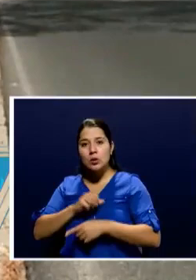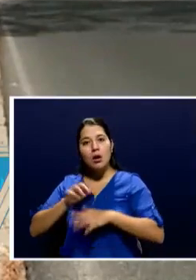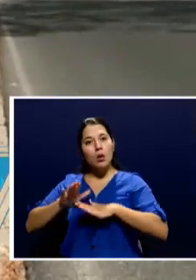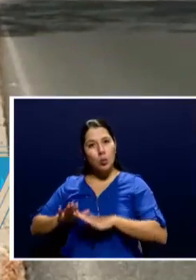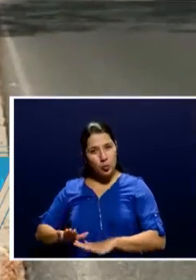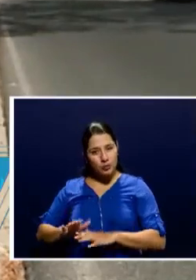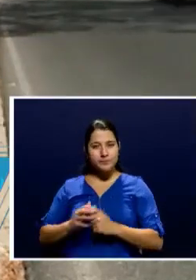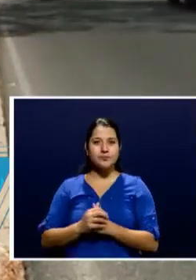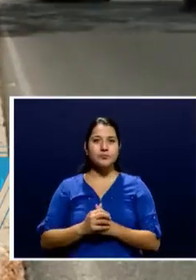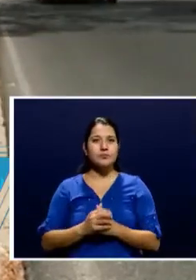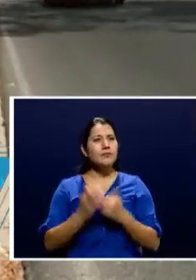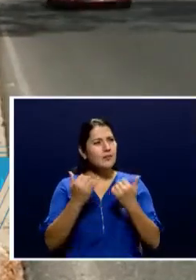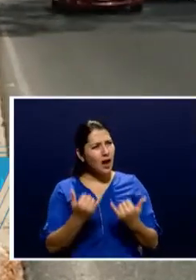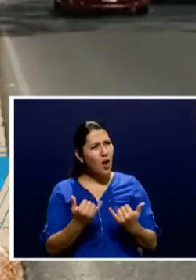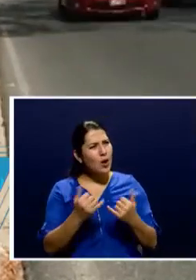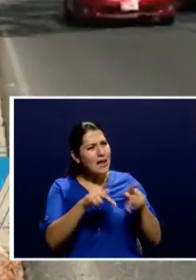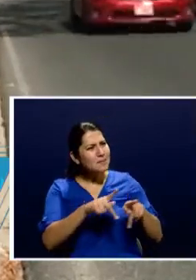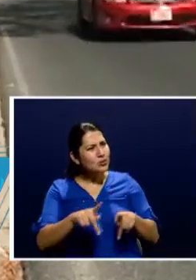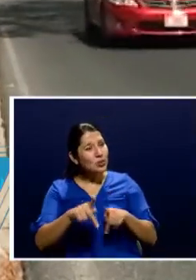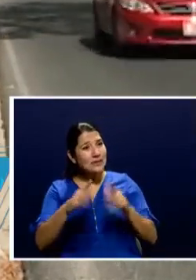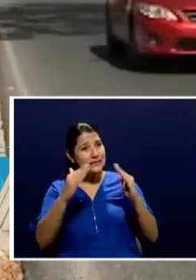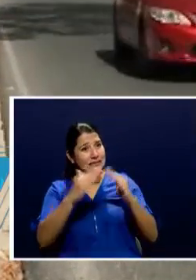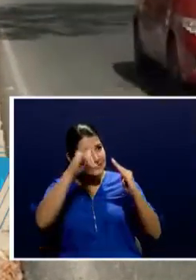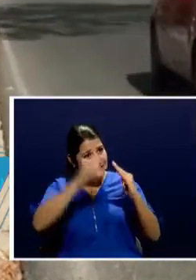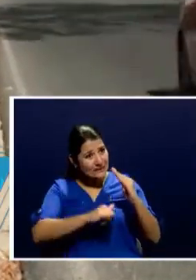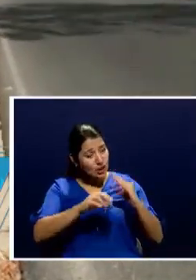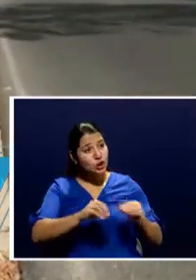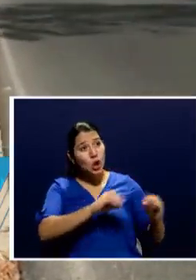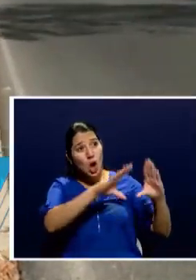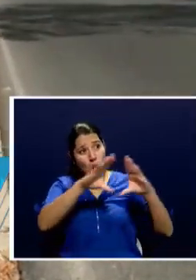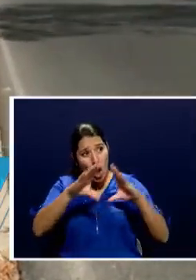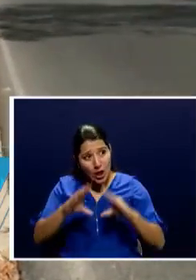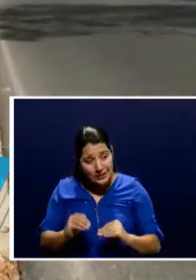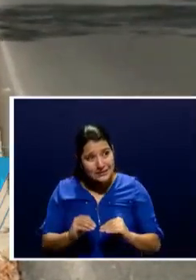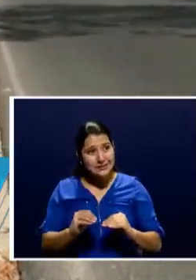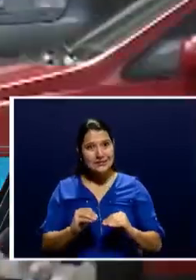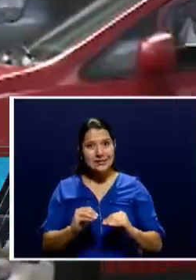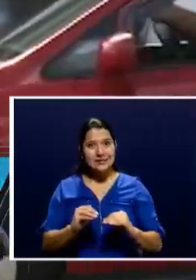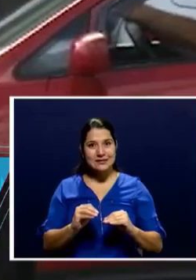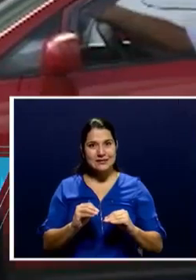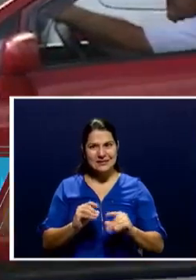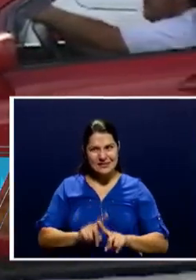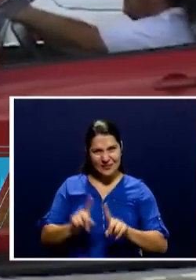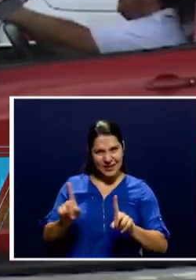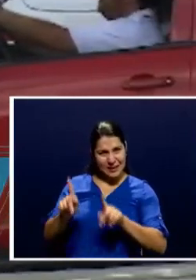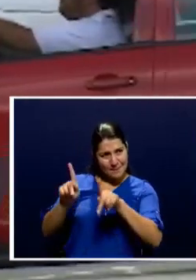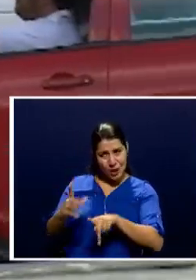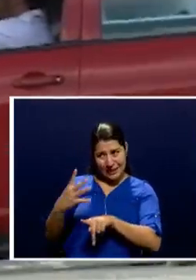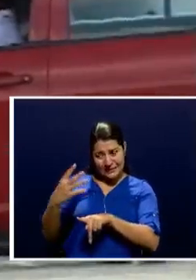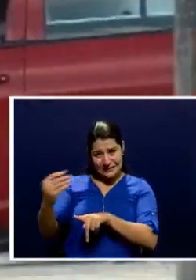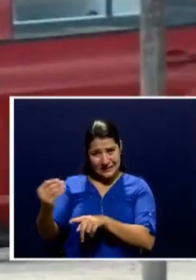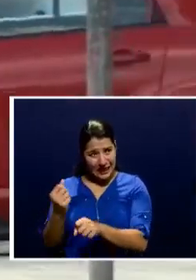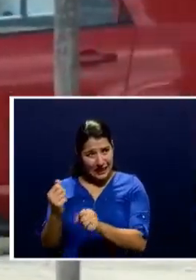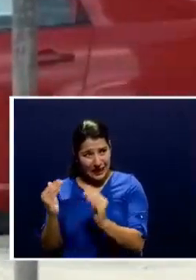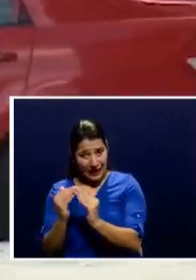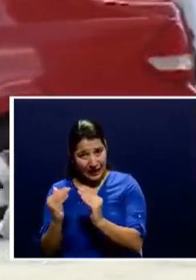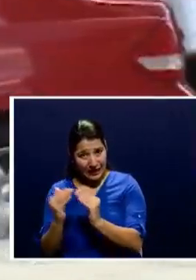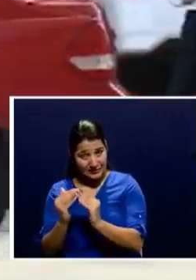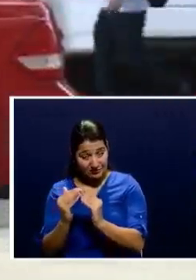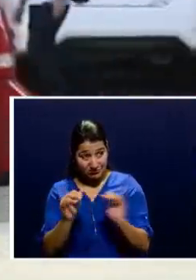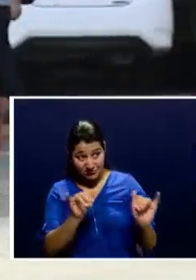distinto entre las personas que salen de su casa, los que se quedan en casa, pero aún así mantienen el mismo nivel de estrés. Son niveles de estrés diferentes.